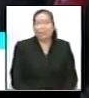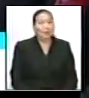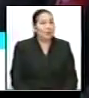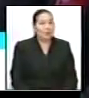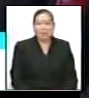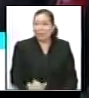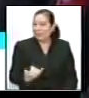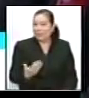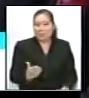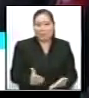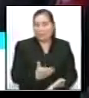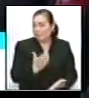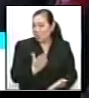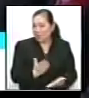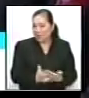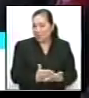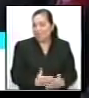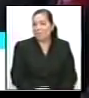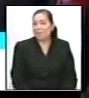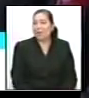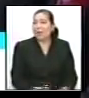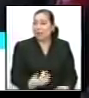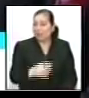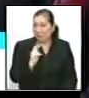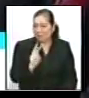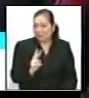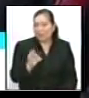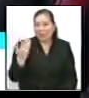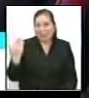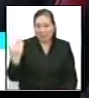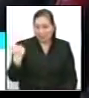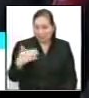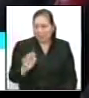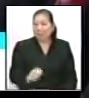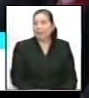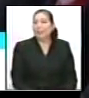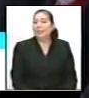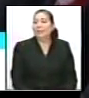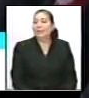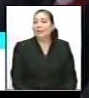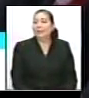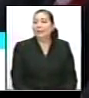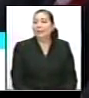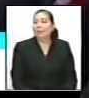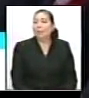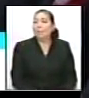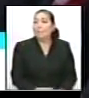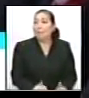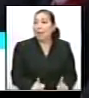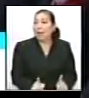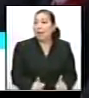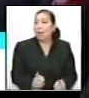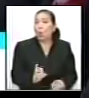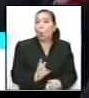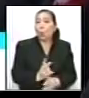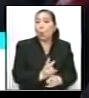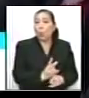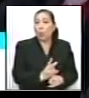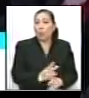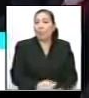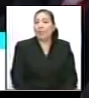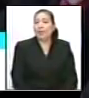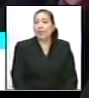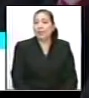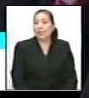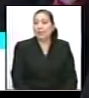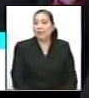al caso. Es que este caso ya lo hemos visto, presidenta. Pero para salvaguardar,